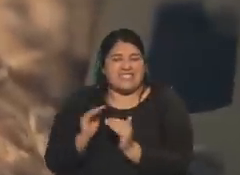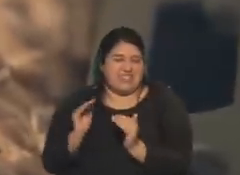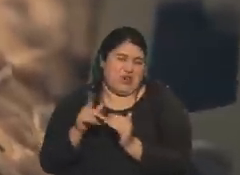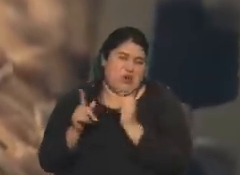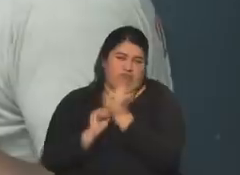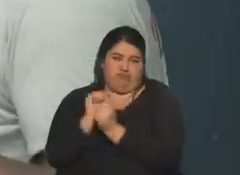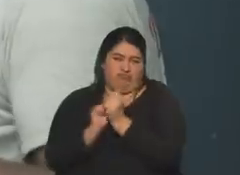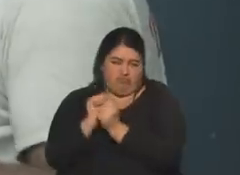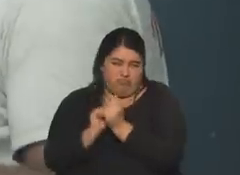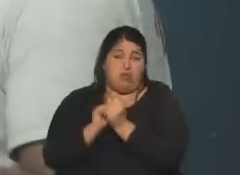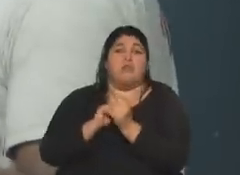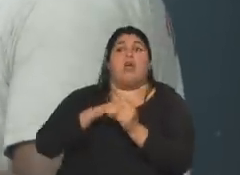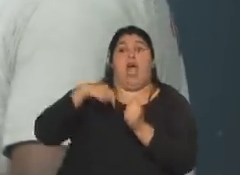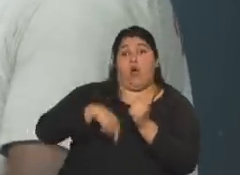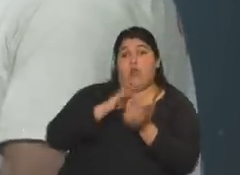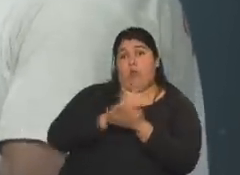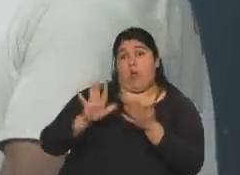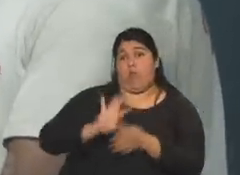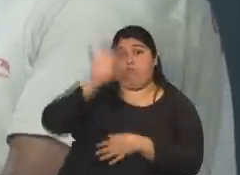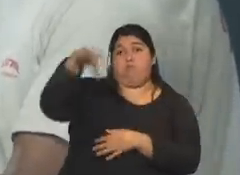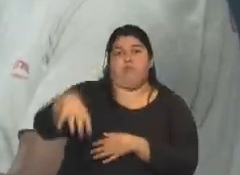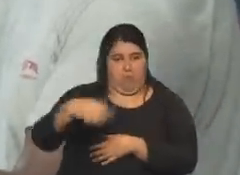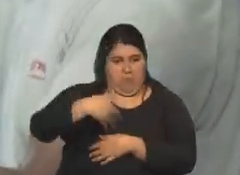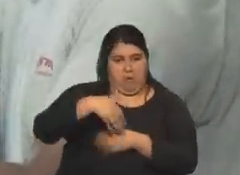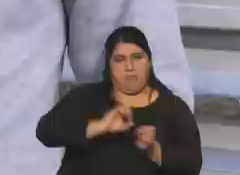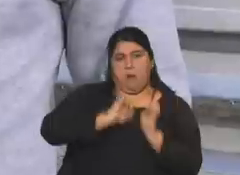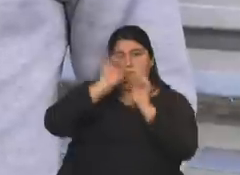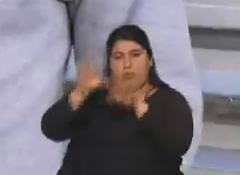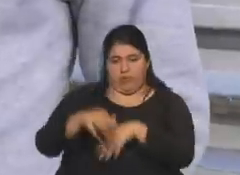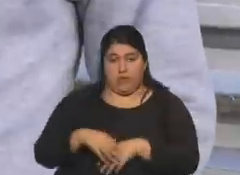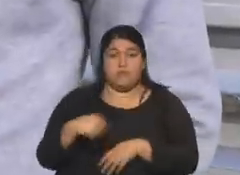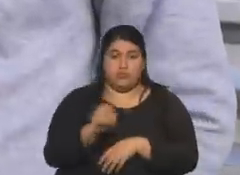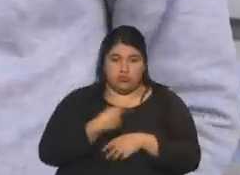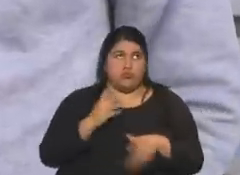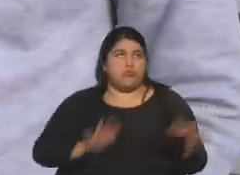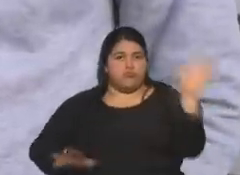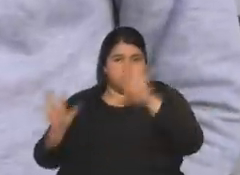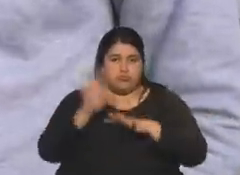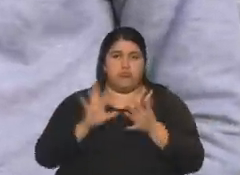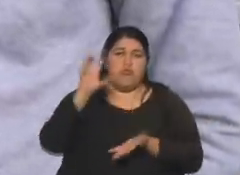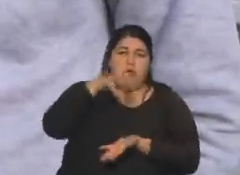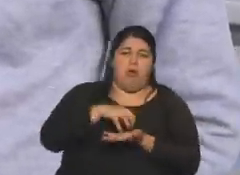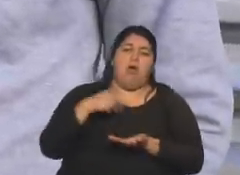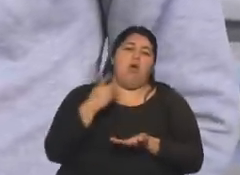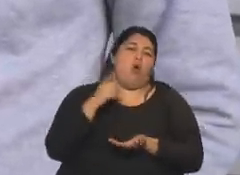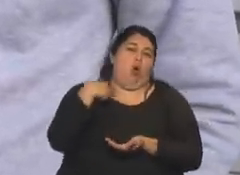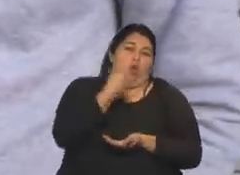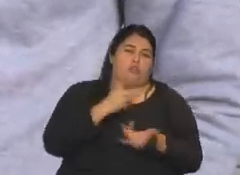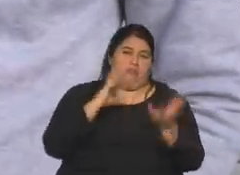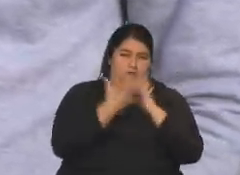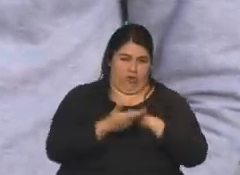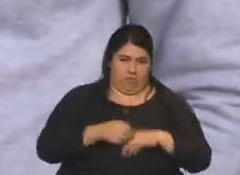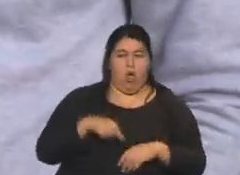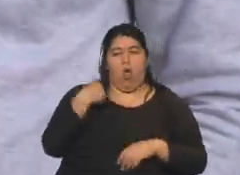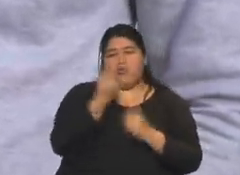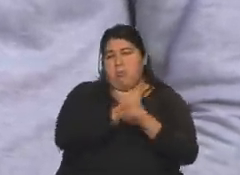estamos armando otro lugar. Dentro de poquito nos estamos mudando y acá mismo lo vamos a recondicionar para fabricar otro tipo de cosas que hoy no tenemos. Claro, por otros